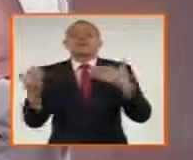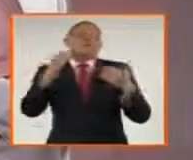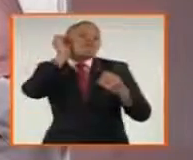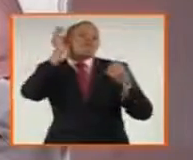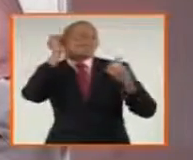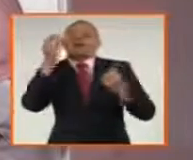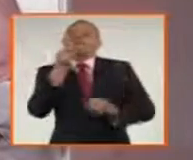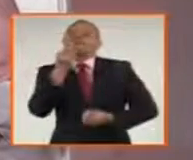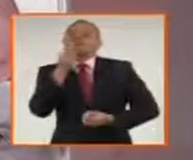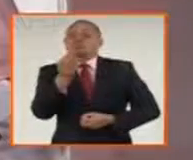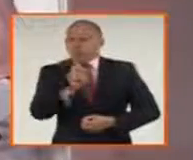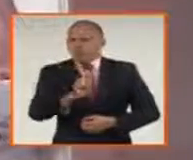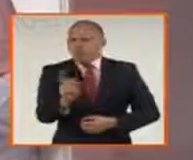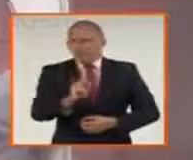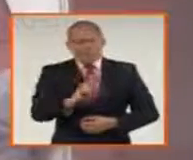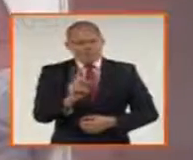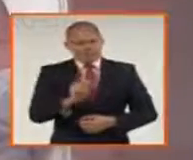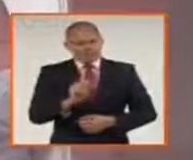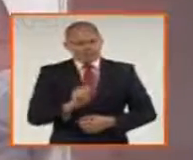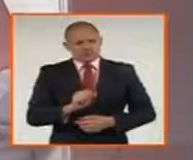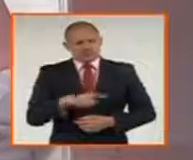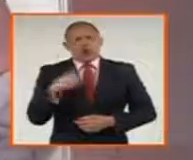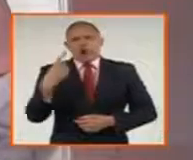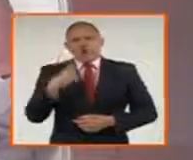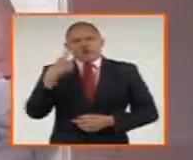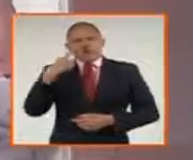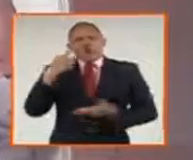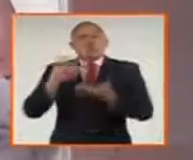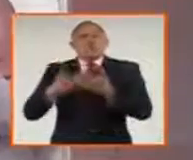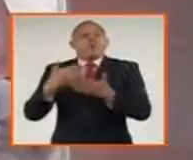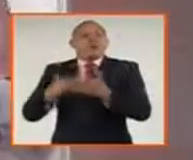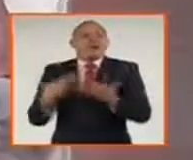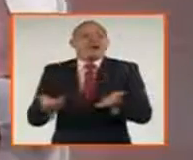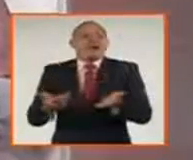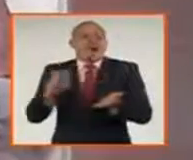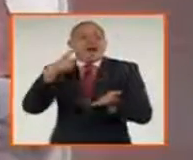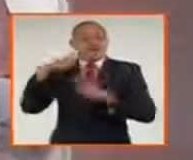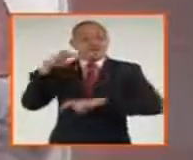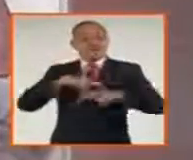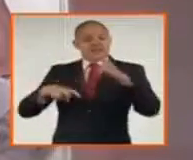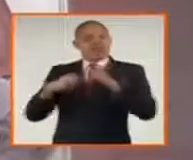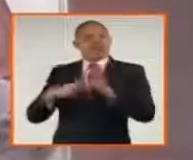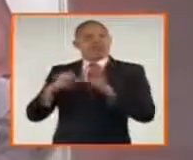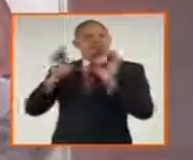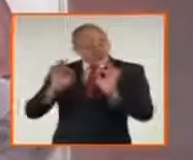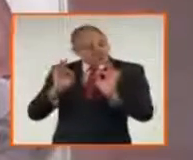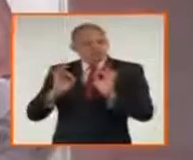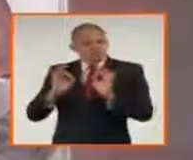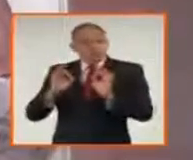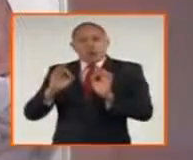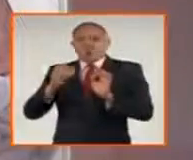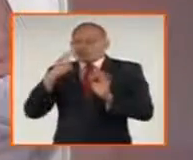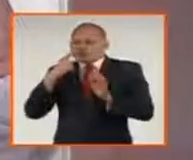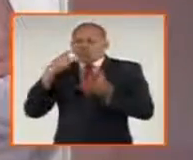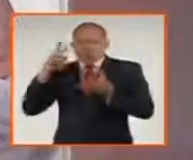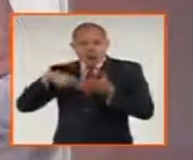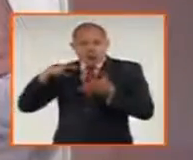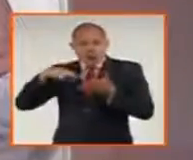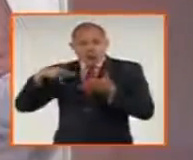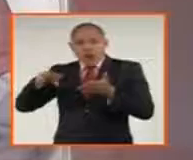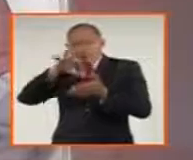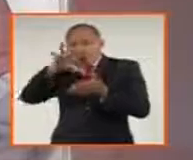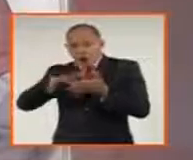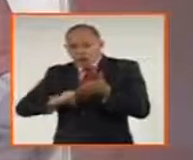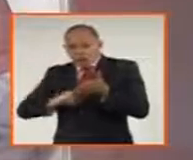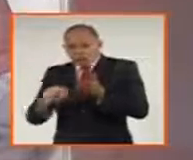familias cubanas reflejadas de una u otra forma. ¿Y cuál es la importancia del proceso de consulta popular? Que si algo ha